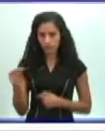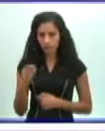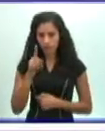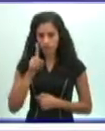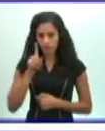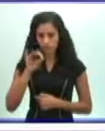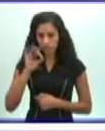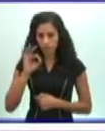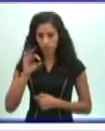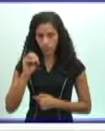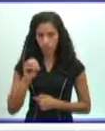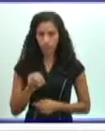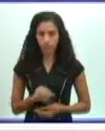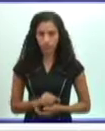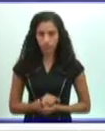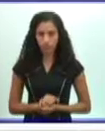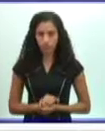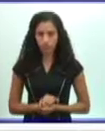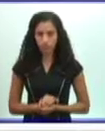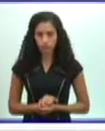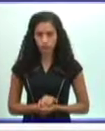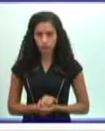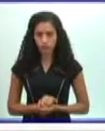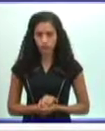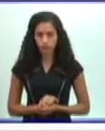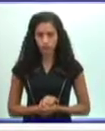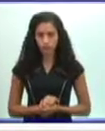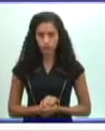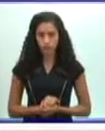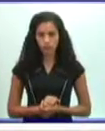menos 108.